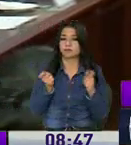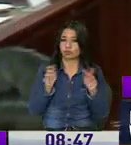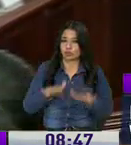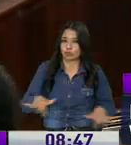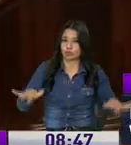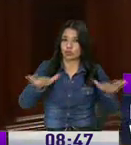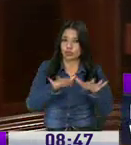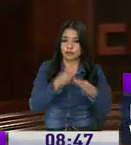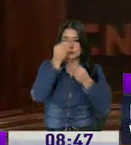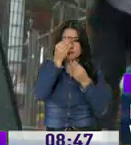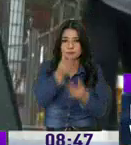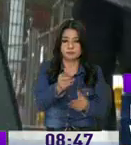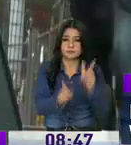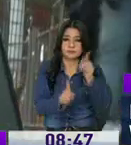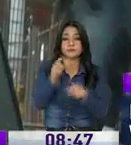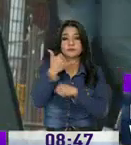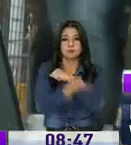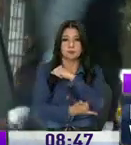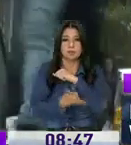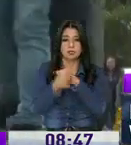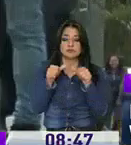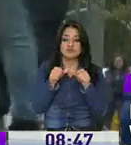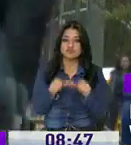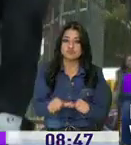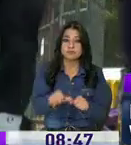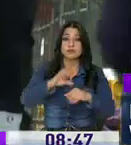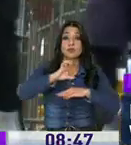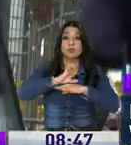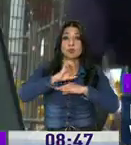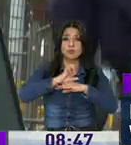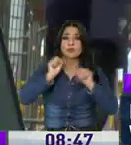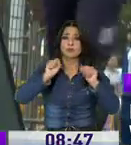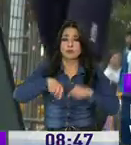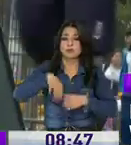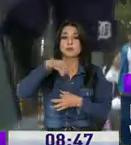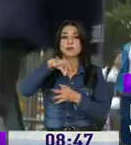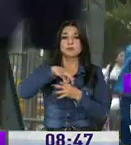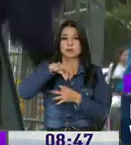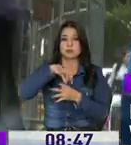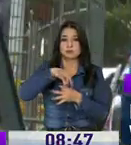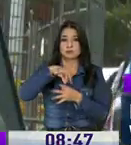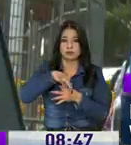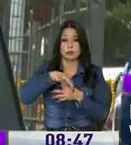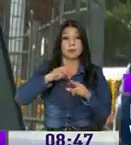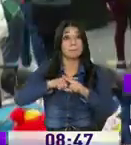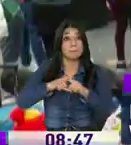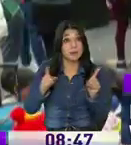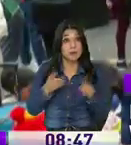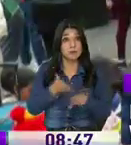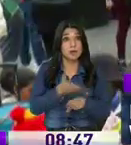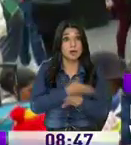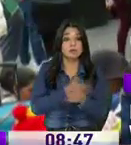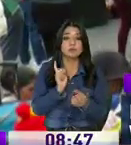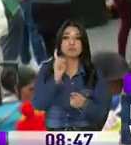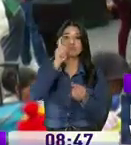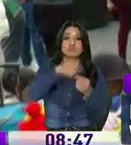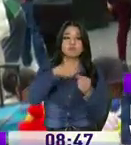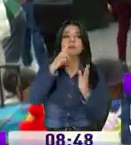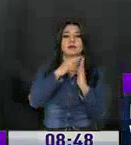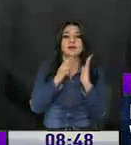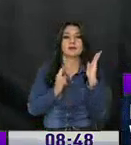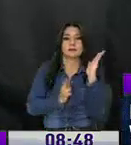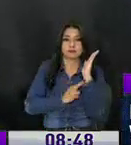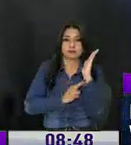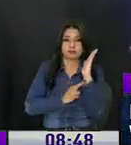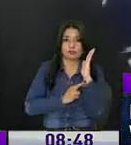comicios, se informa que los extranjeros residentes en el país podrán sufragar eso si se inscriben en el registro electoral, es